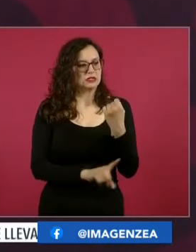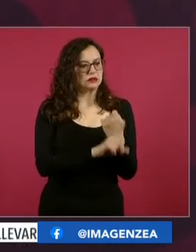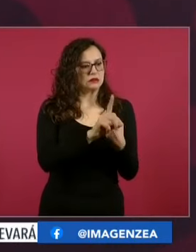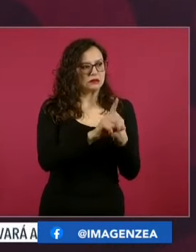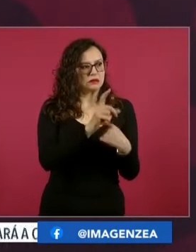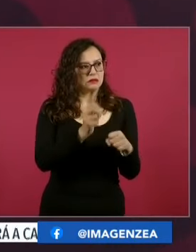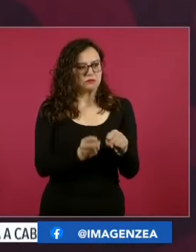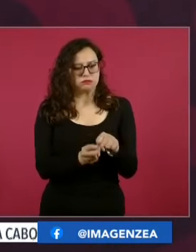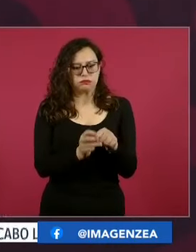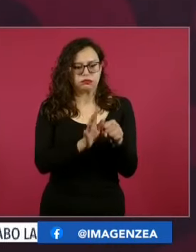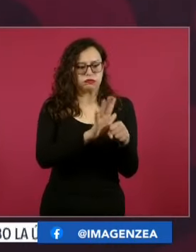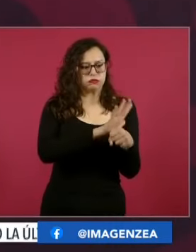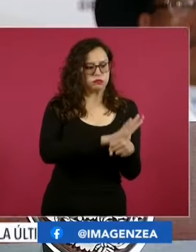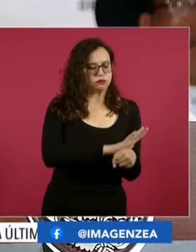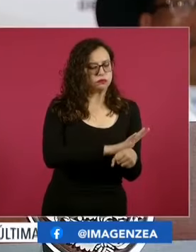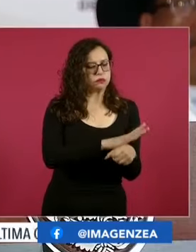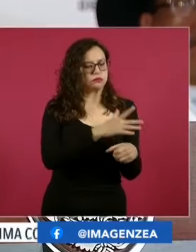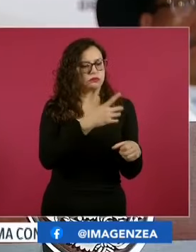externa.